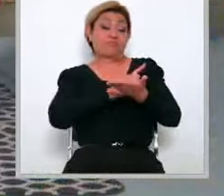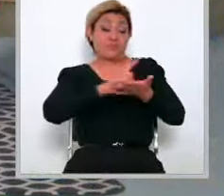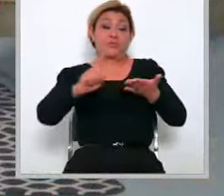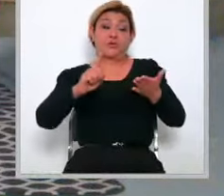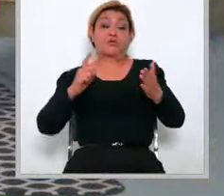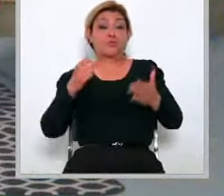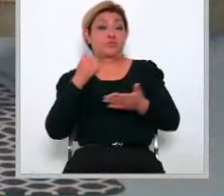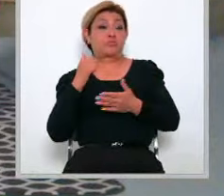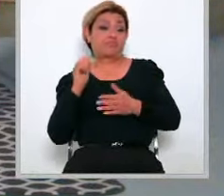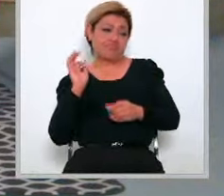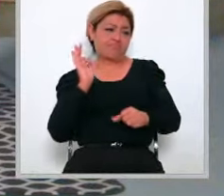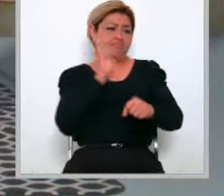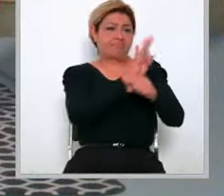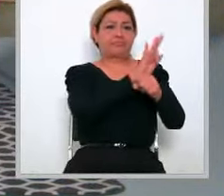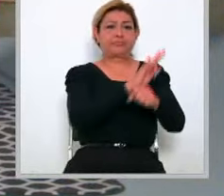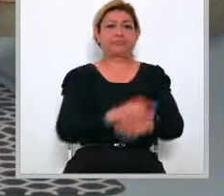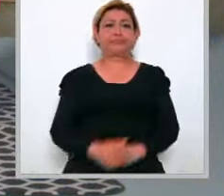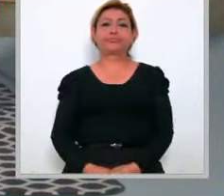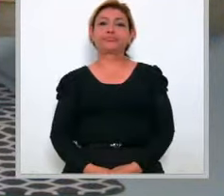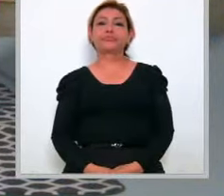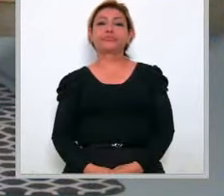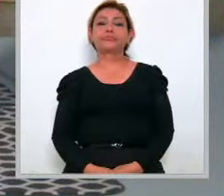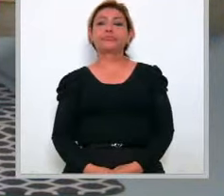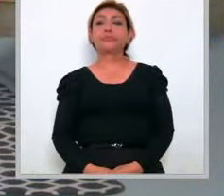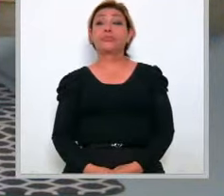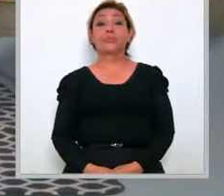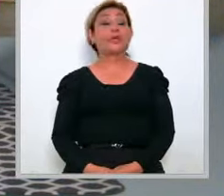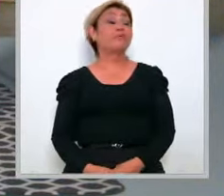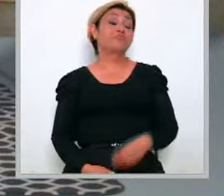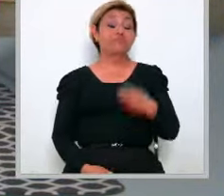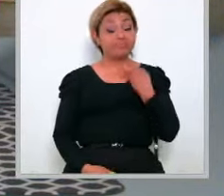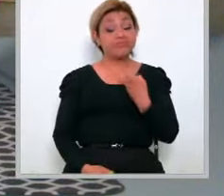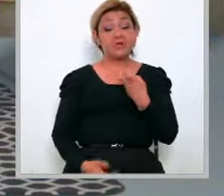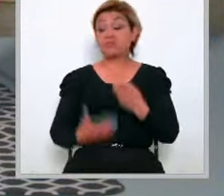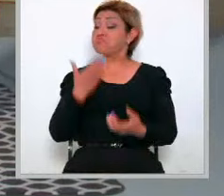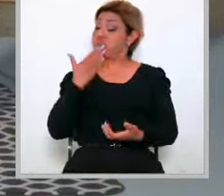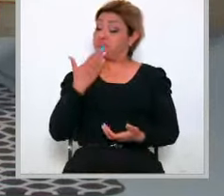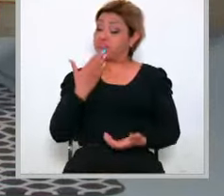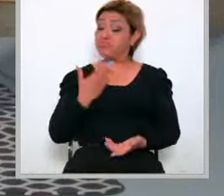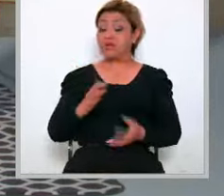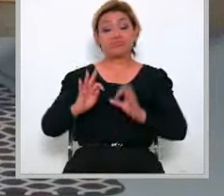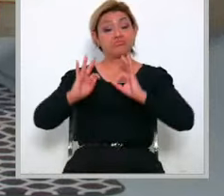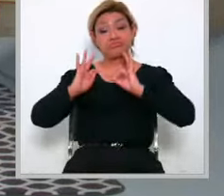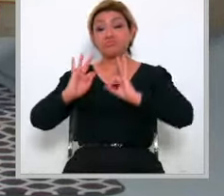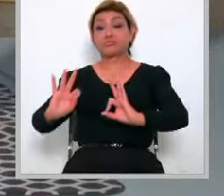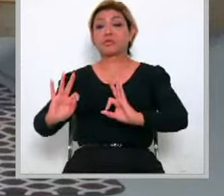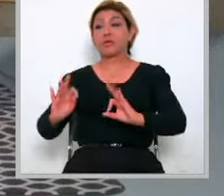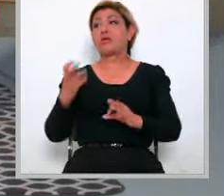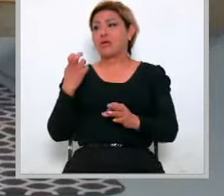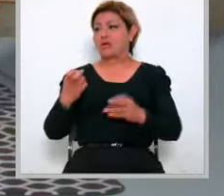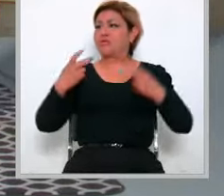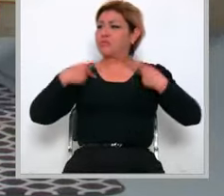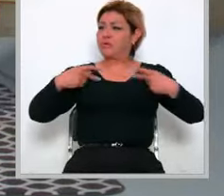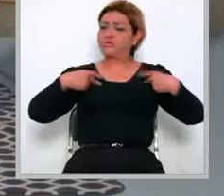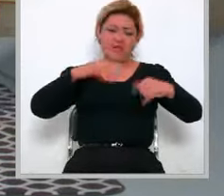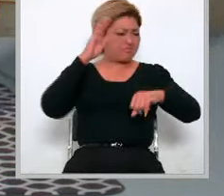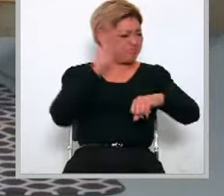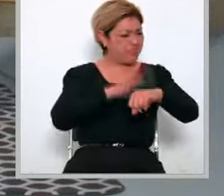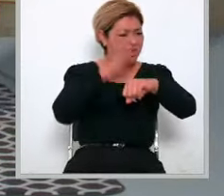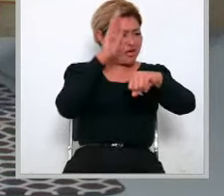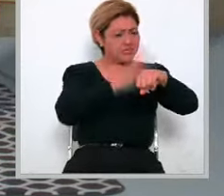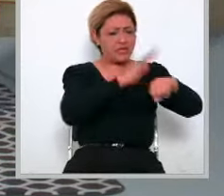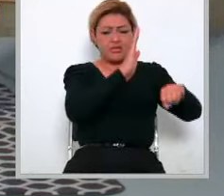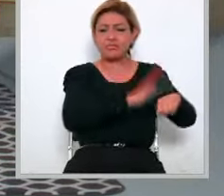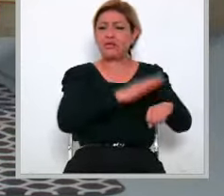es muy importante, de alguna otra forma también encontrar pues estos espacios donde podemos ayudar a más personas, creo que es algo que